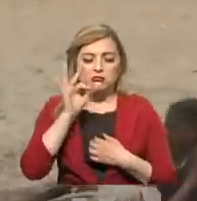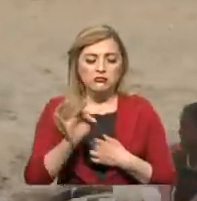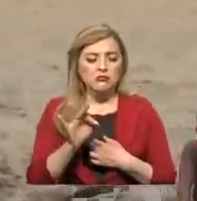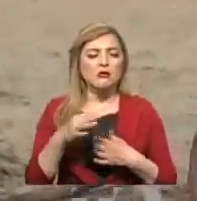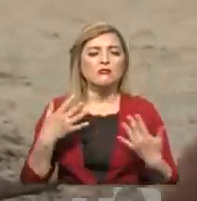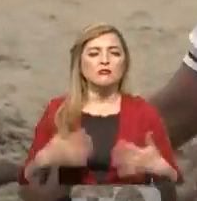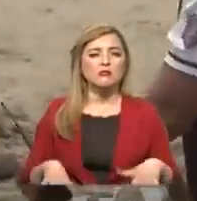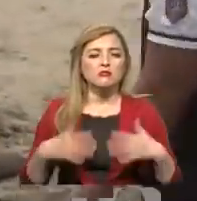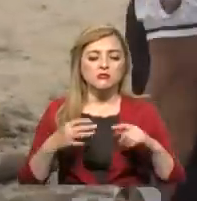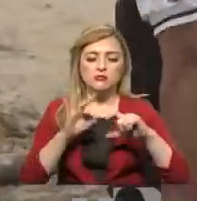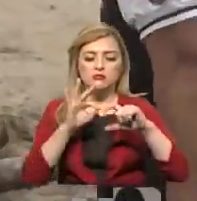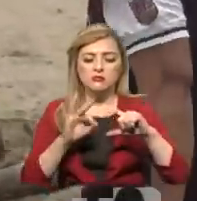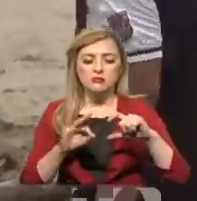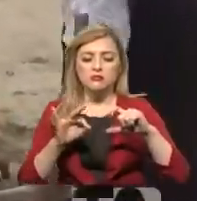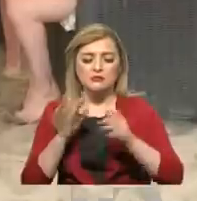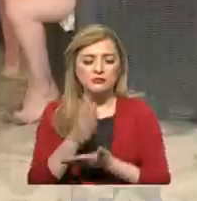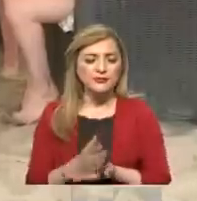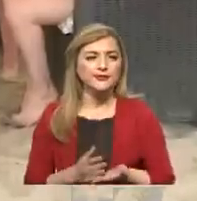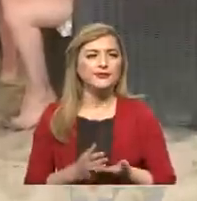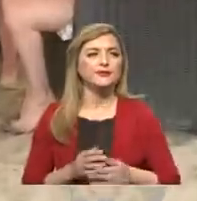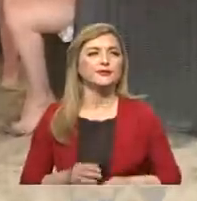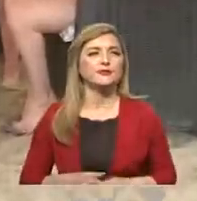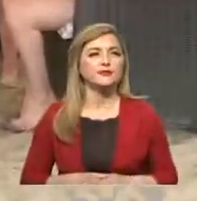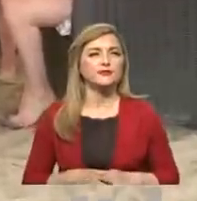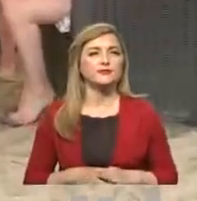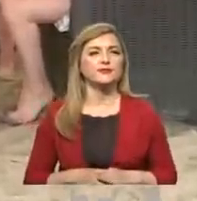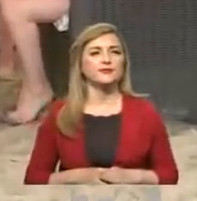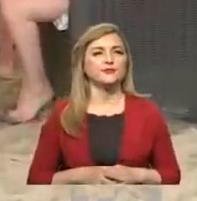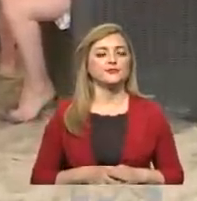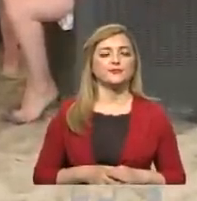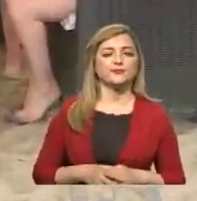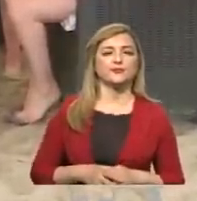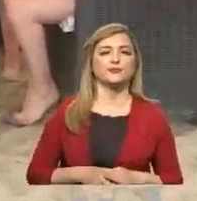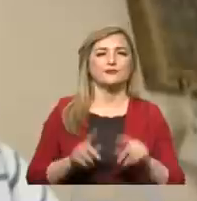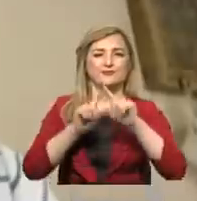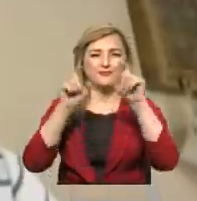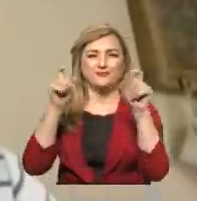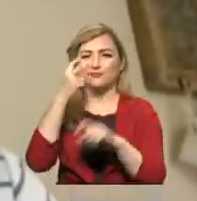cifra podría reducirse a la mitad y eso genera preocupación en el